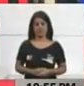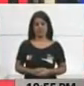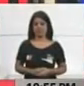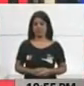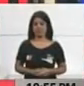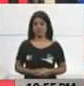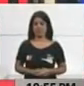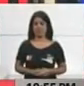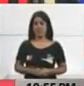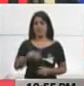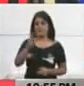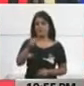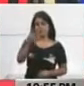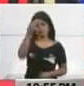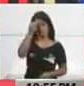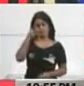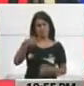Miren cómo se actuaba antes.